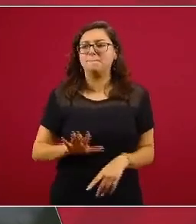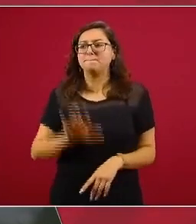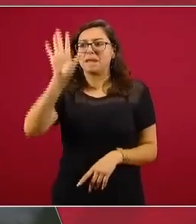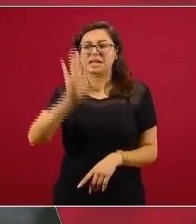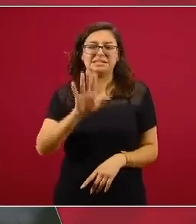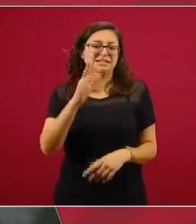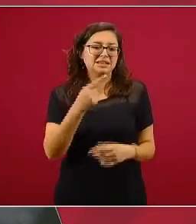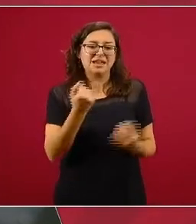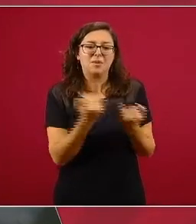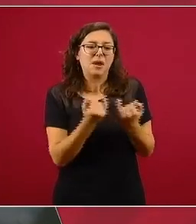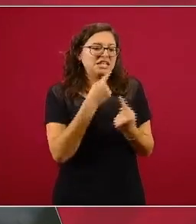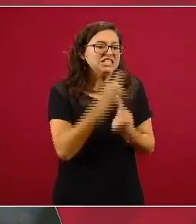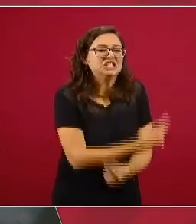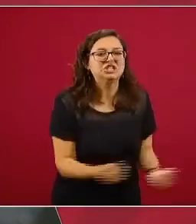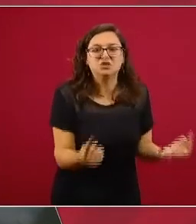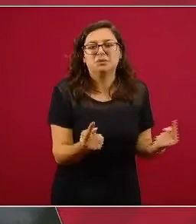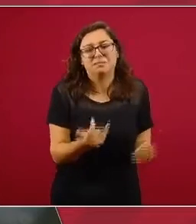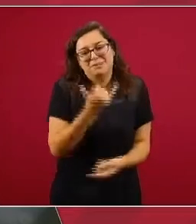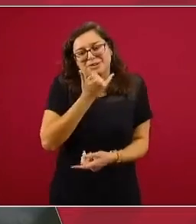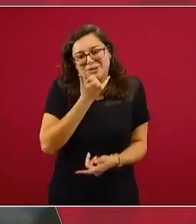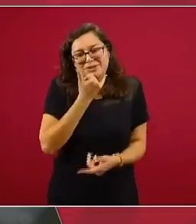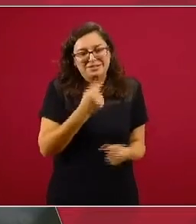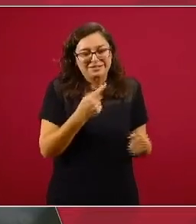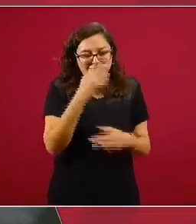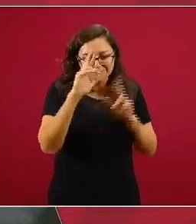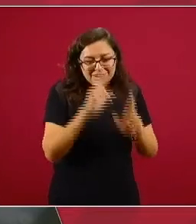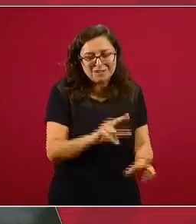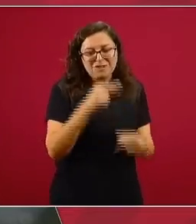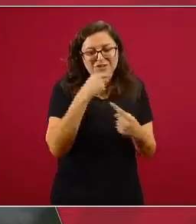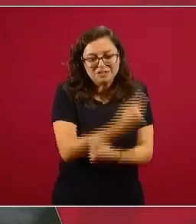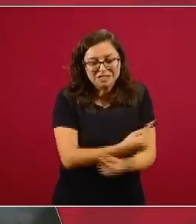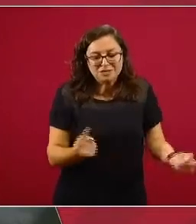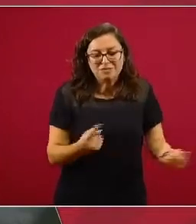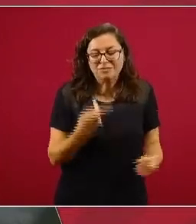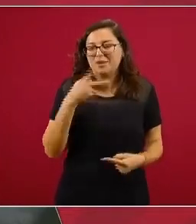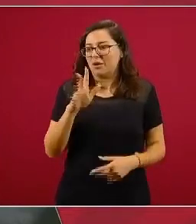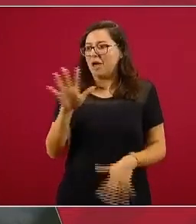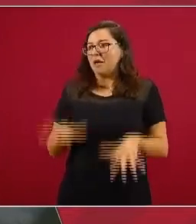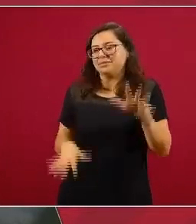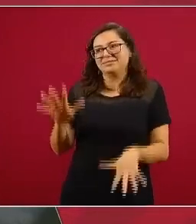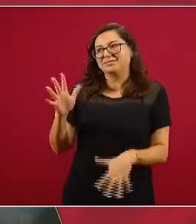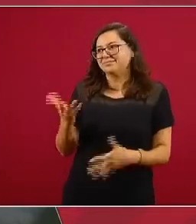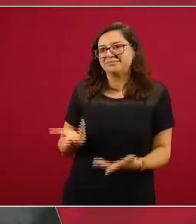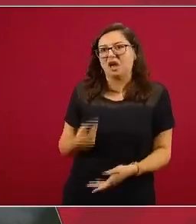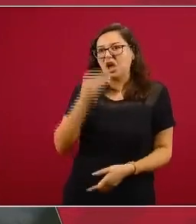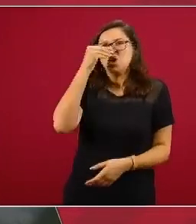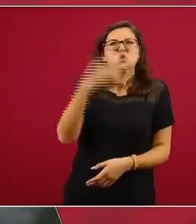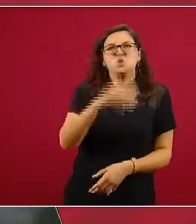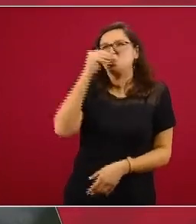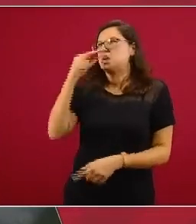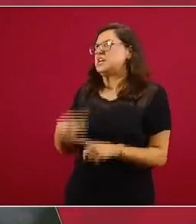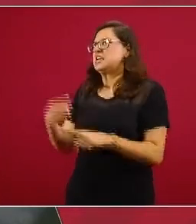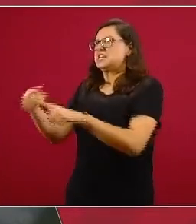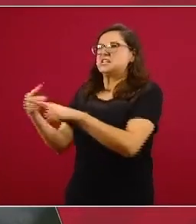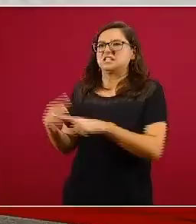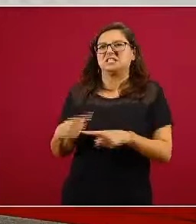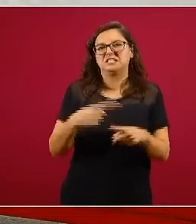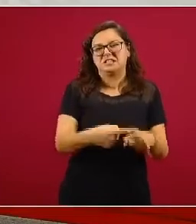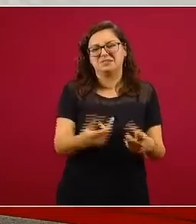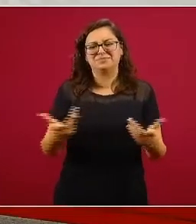niños. Pero incluso lo que nosotros mismos decimos, aquí hemos hablado de la epidemia de obesidad, sobrepeso,